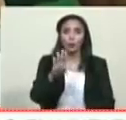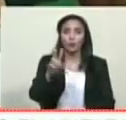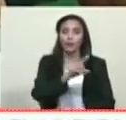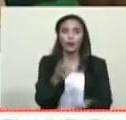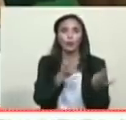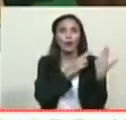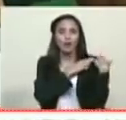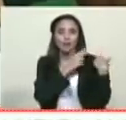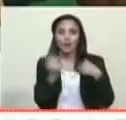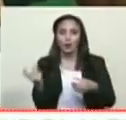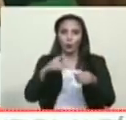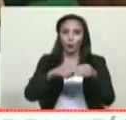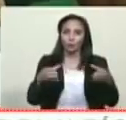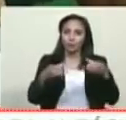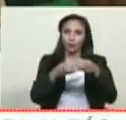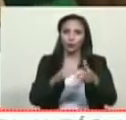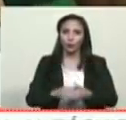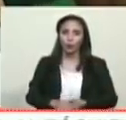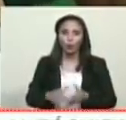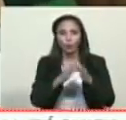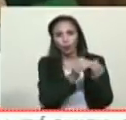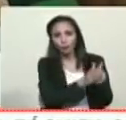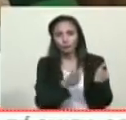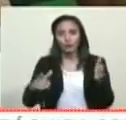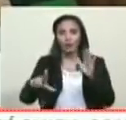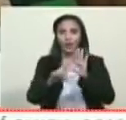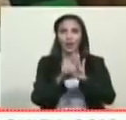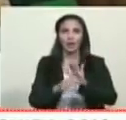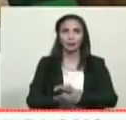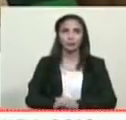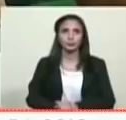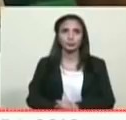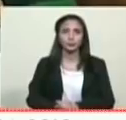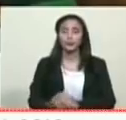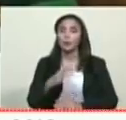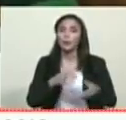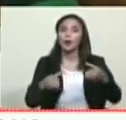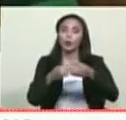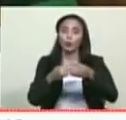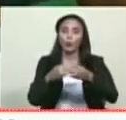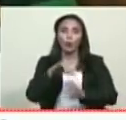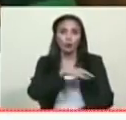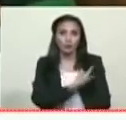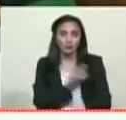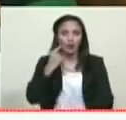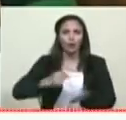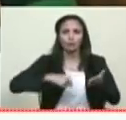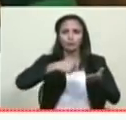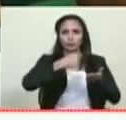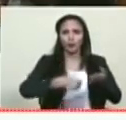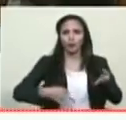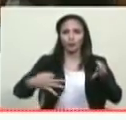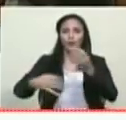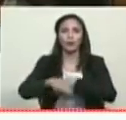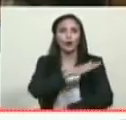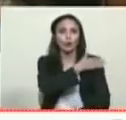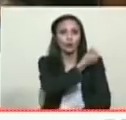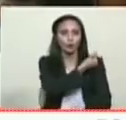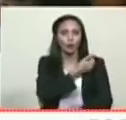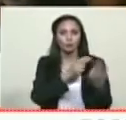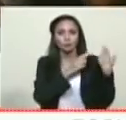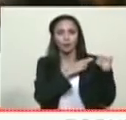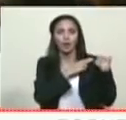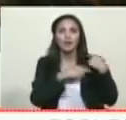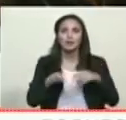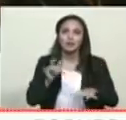Venezuela, toda vez cumplidos los protocolos de ley. Por el Consejo Universitario firman César Trompi, rector, Orlando Alcántara,